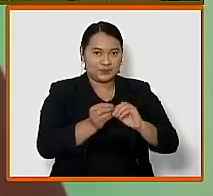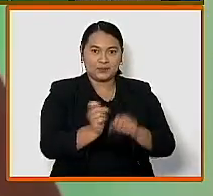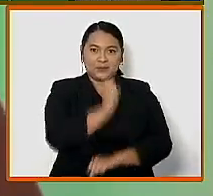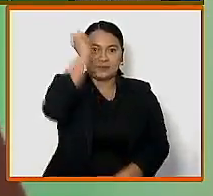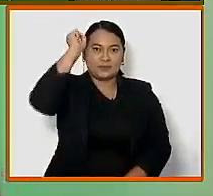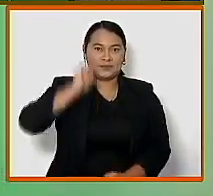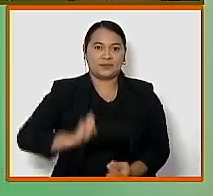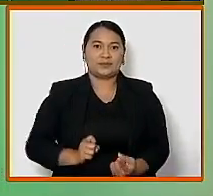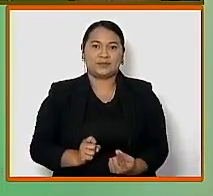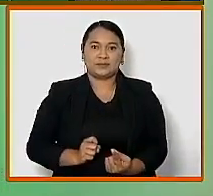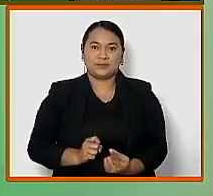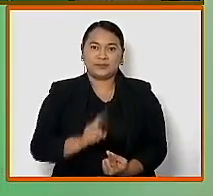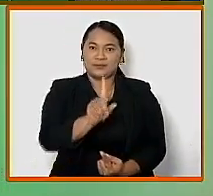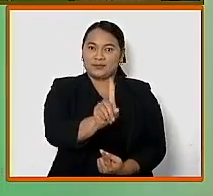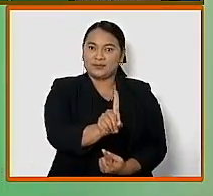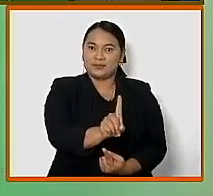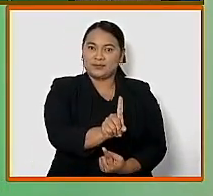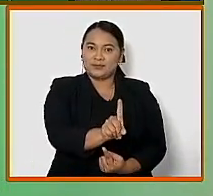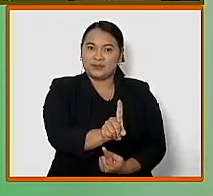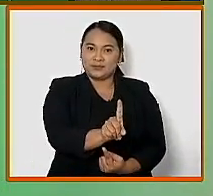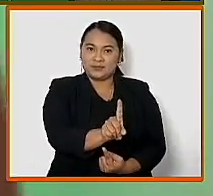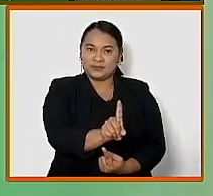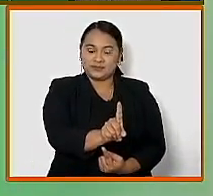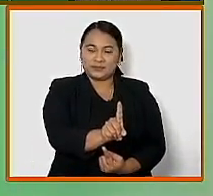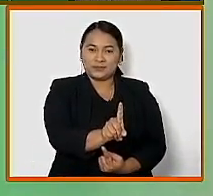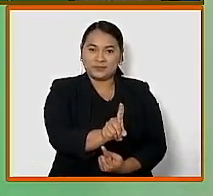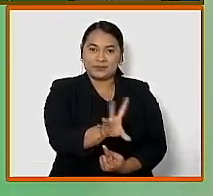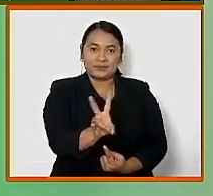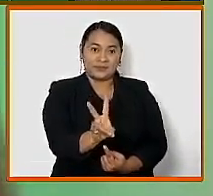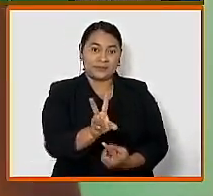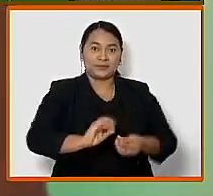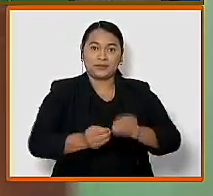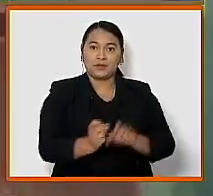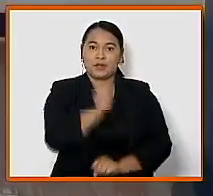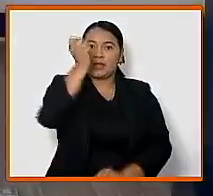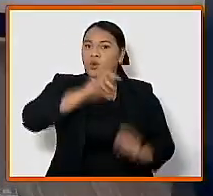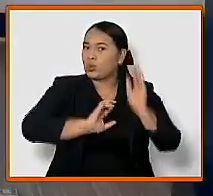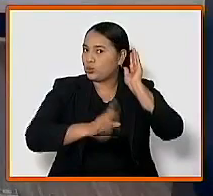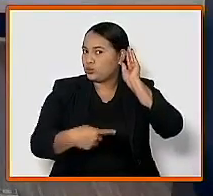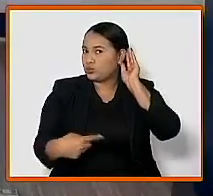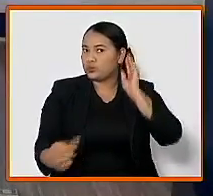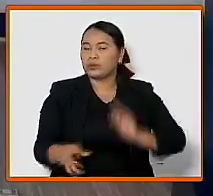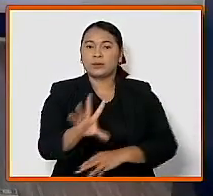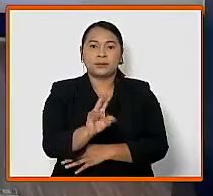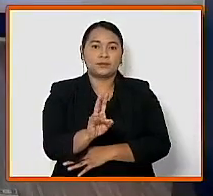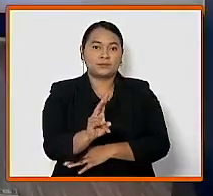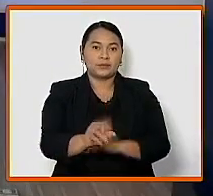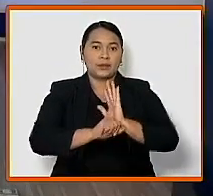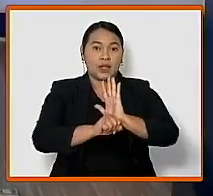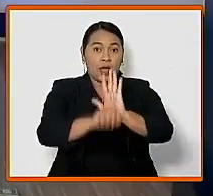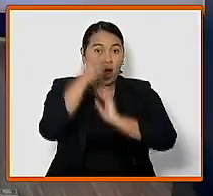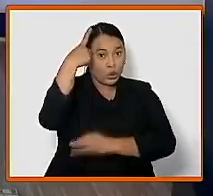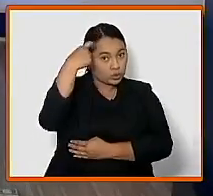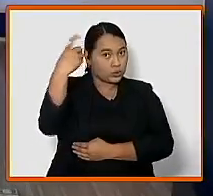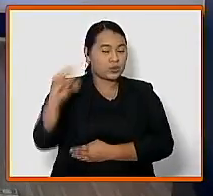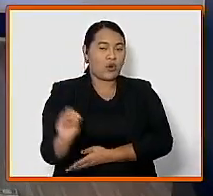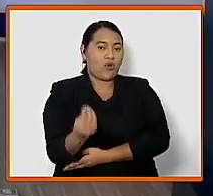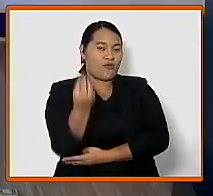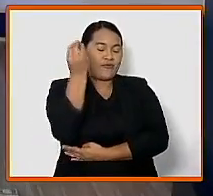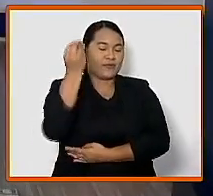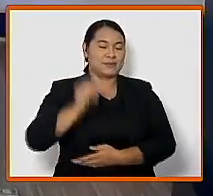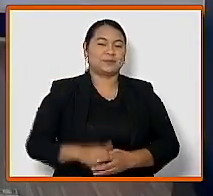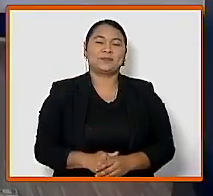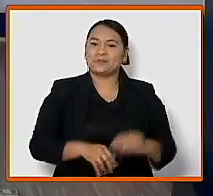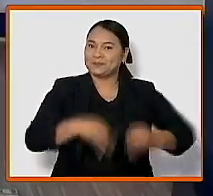1. Segundo dígito, el 7. Número favorecido para diaria, el 17, con su símbolo de sueños joven.